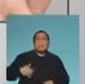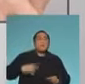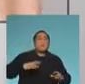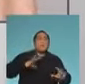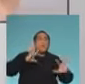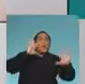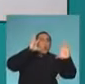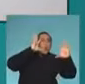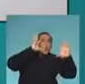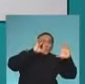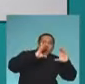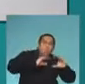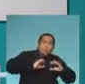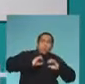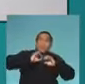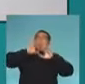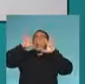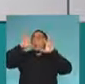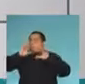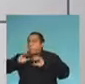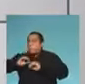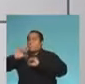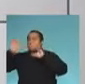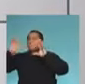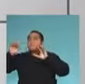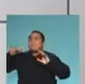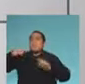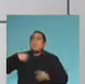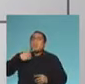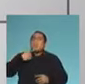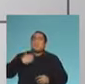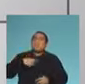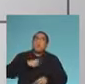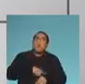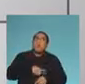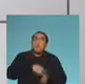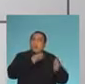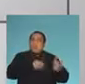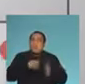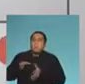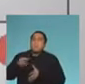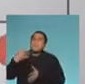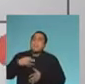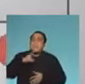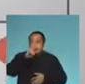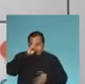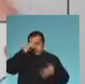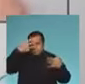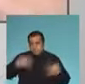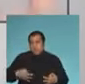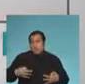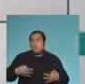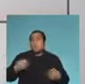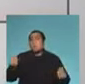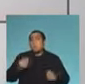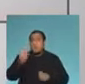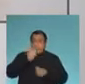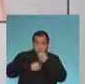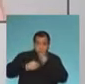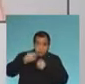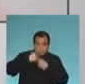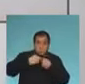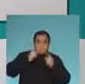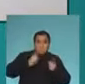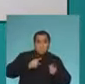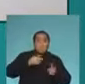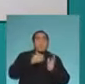oscuridad. Entonces, ese reloj lo tenemos que respetar porque nuestra alimentación está enritmado con ese